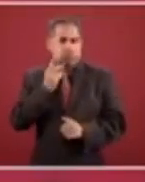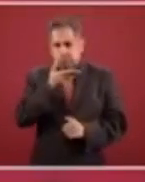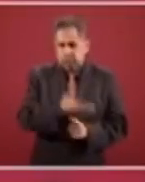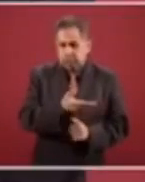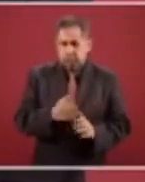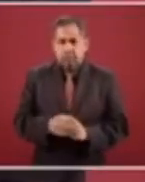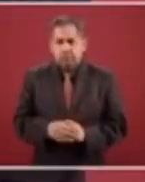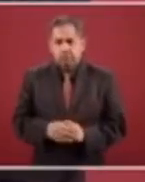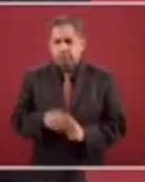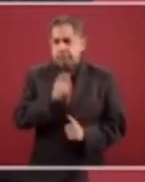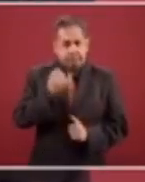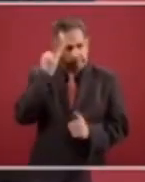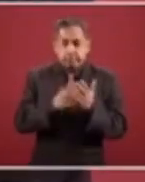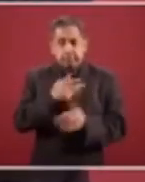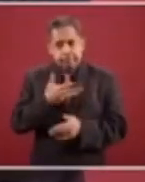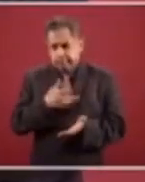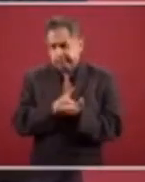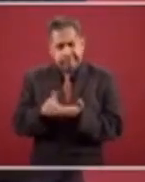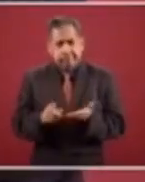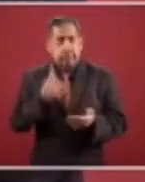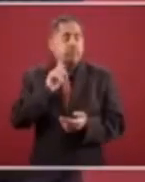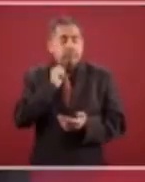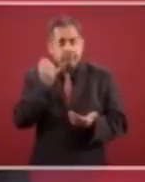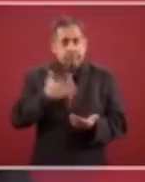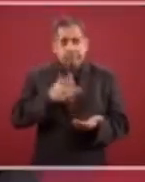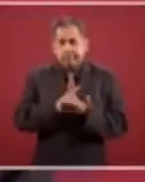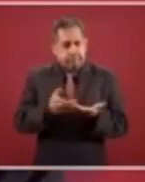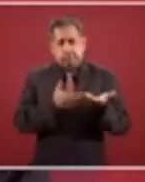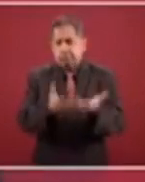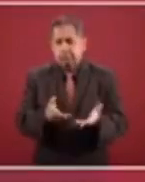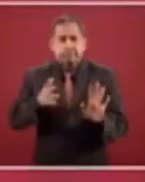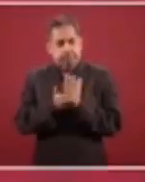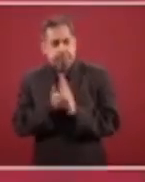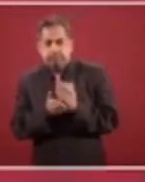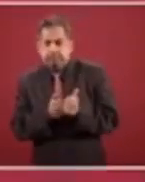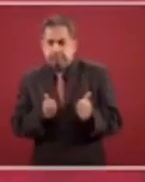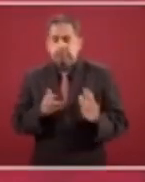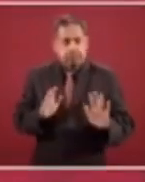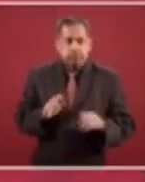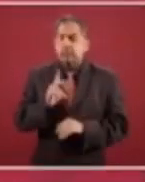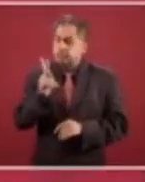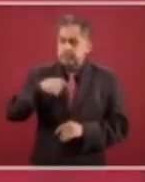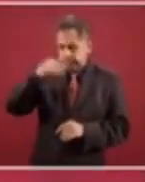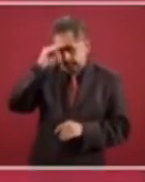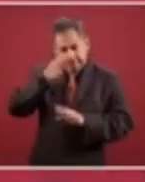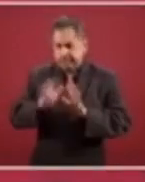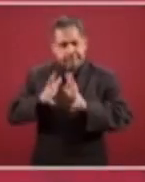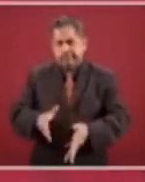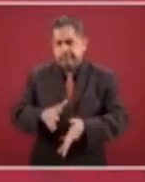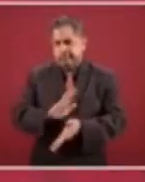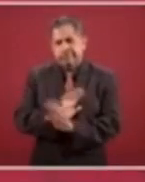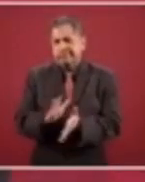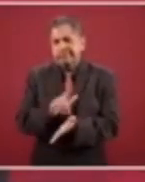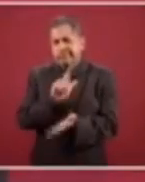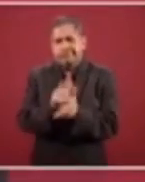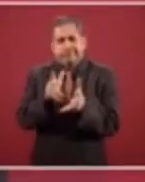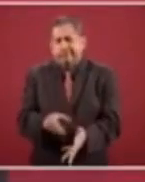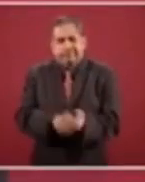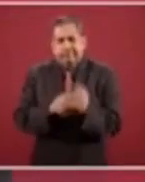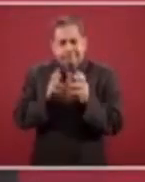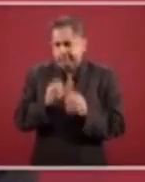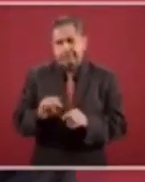antes del cristianismo: el amor al prójimo. No solo de pan, vive el hombre. Pero considero que eso ya está